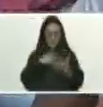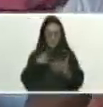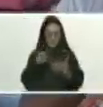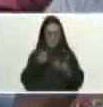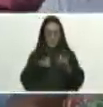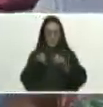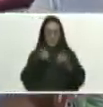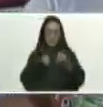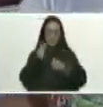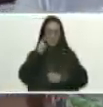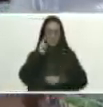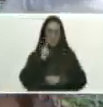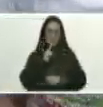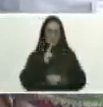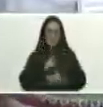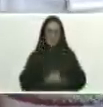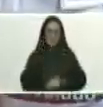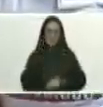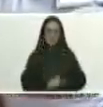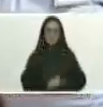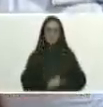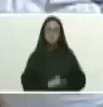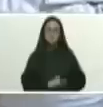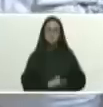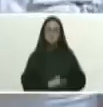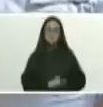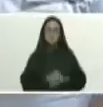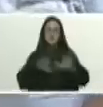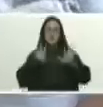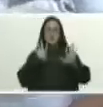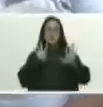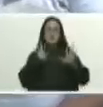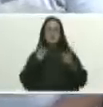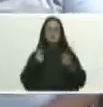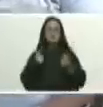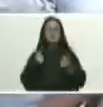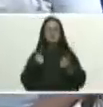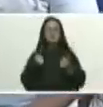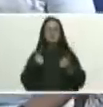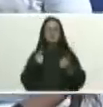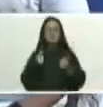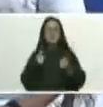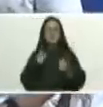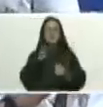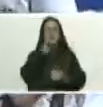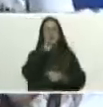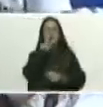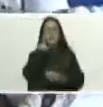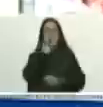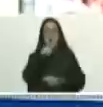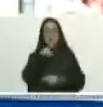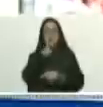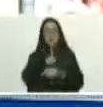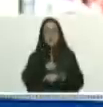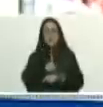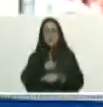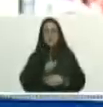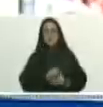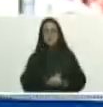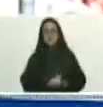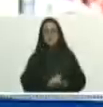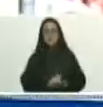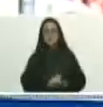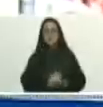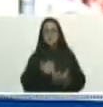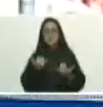bolivariana. Y 9, activación del sector hipotecario en la cartera única productiva. Así